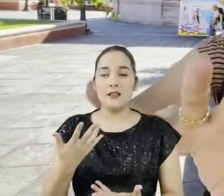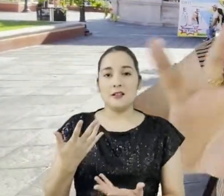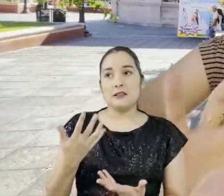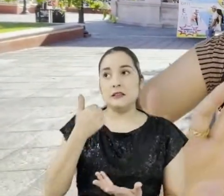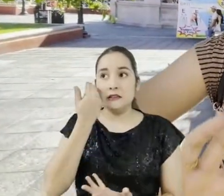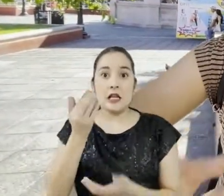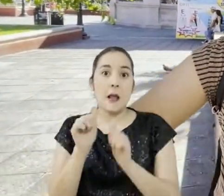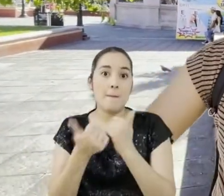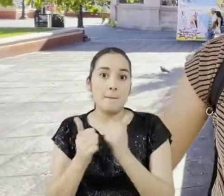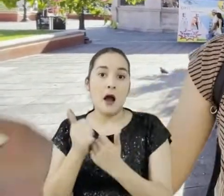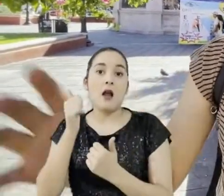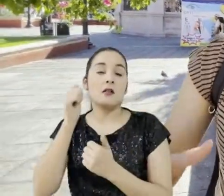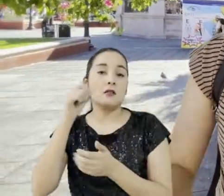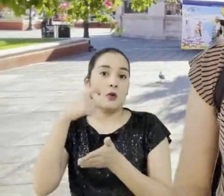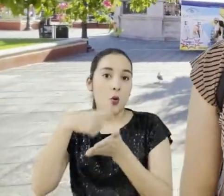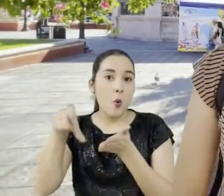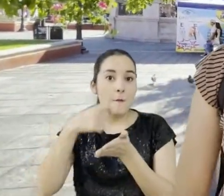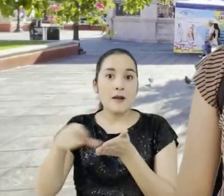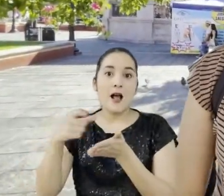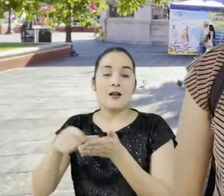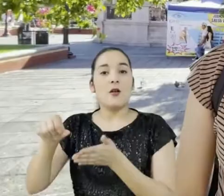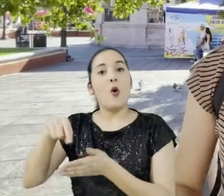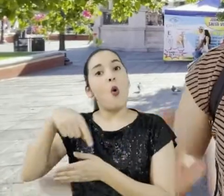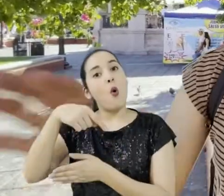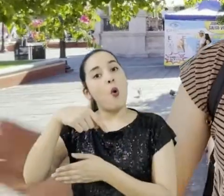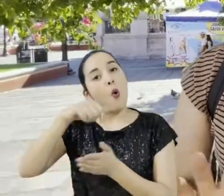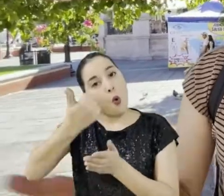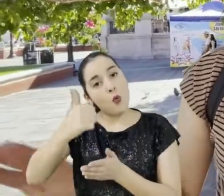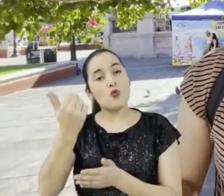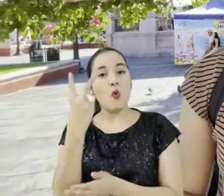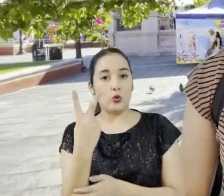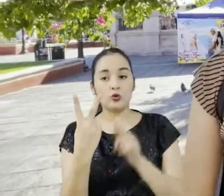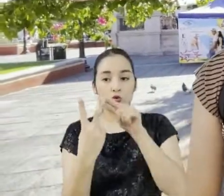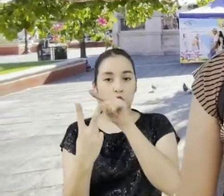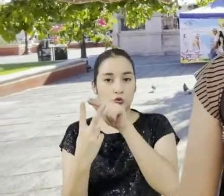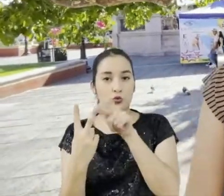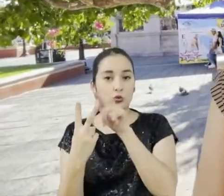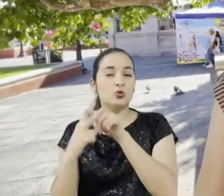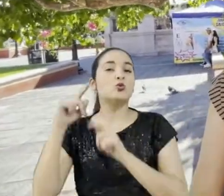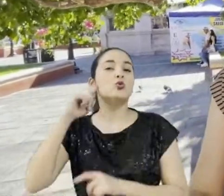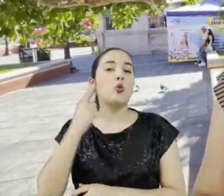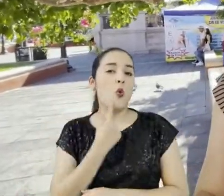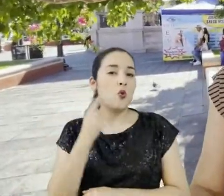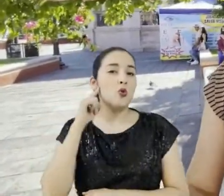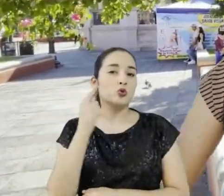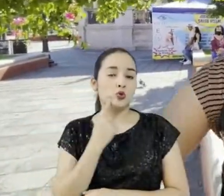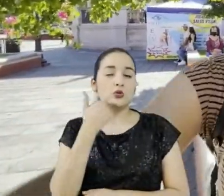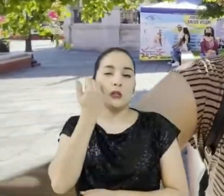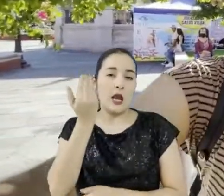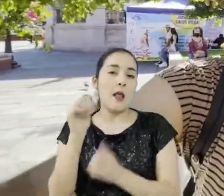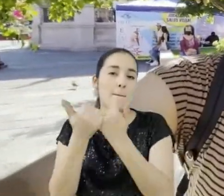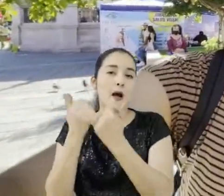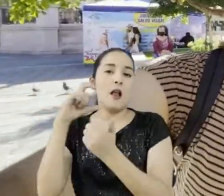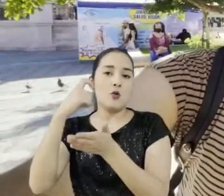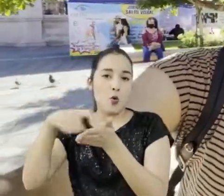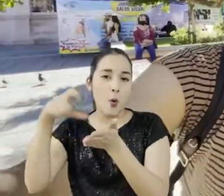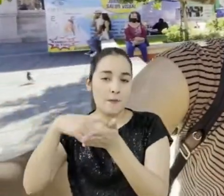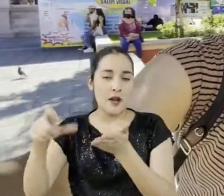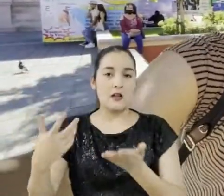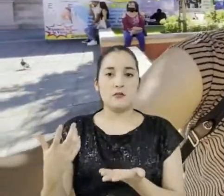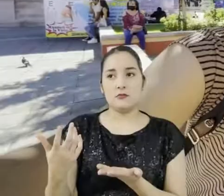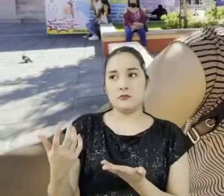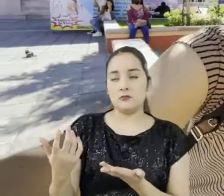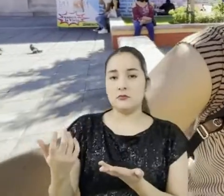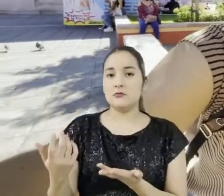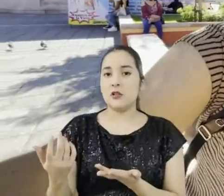y estaba otro joven, pues un chico más joven, como que también intentando ayudarlo. Entonces, ya que Cristian dice eso y evaluó la situación,